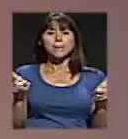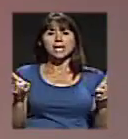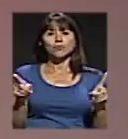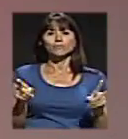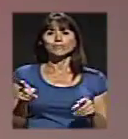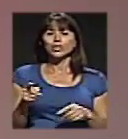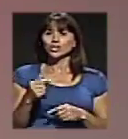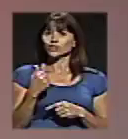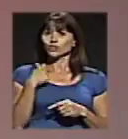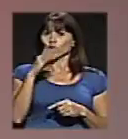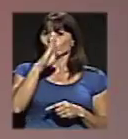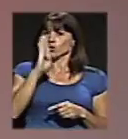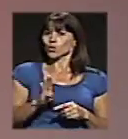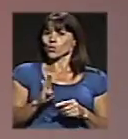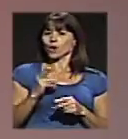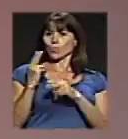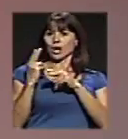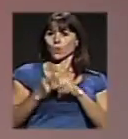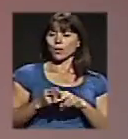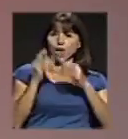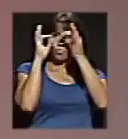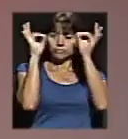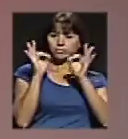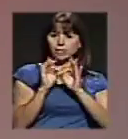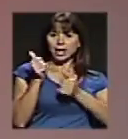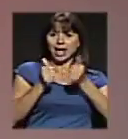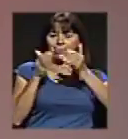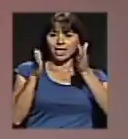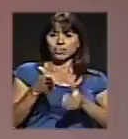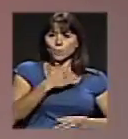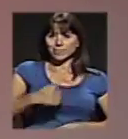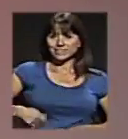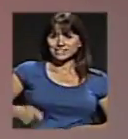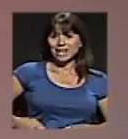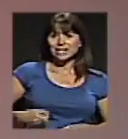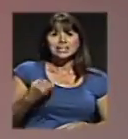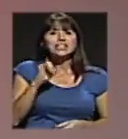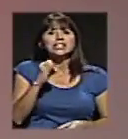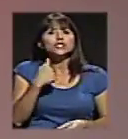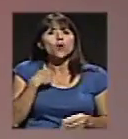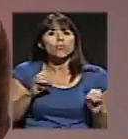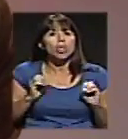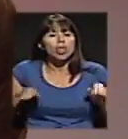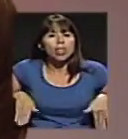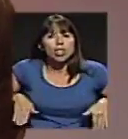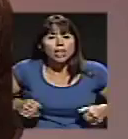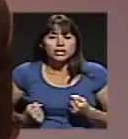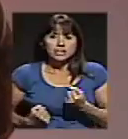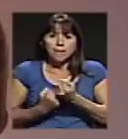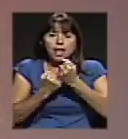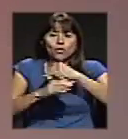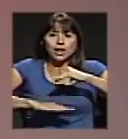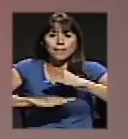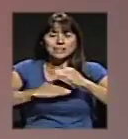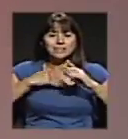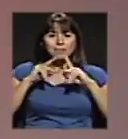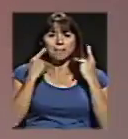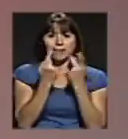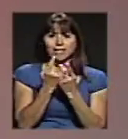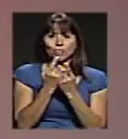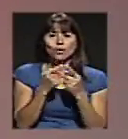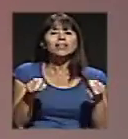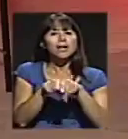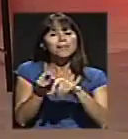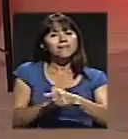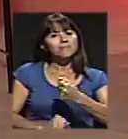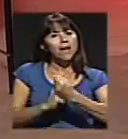hubiera postulado nunca como candidato presidencial si no contara con el respaldo de las bases de mi partido en primer lugar y de mucha